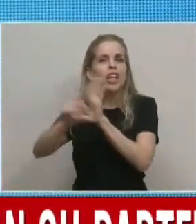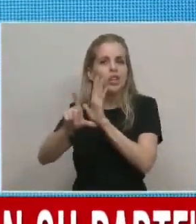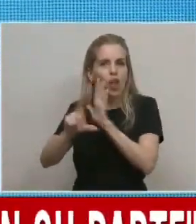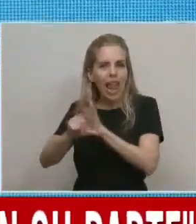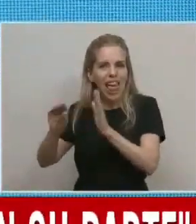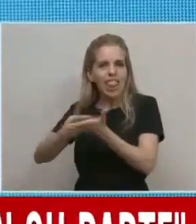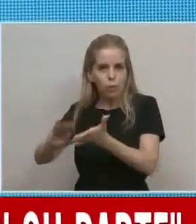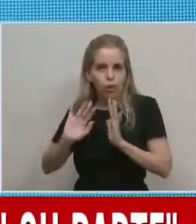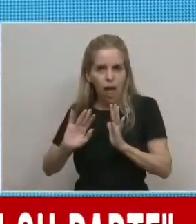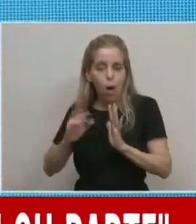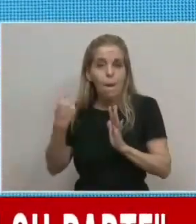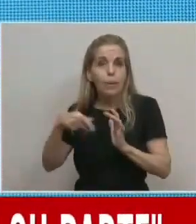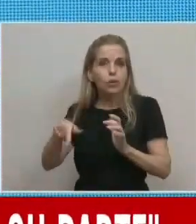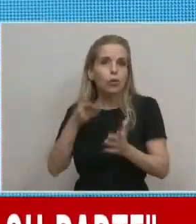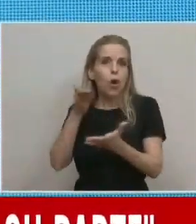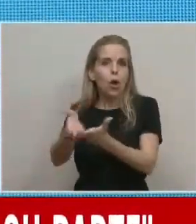Pero lo que digo